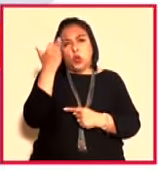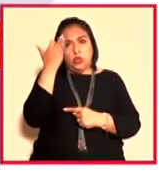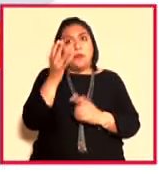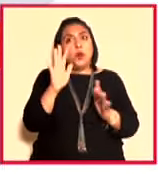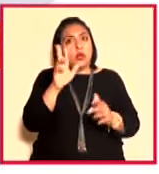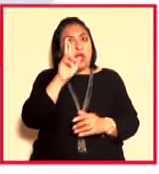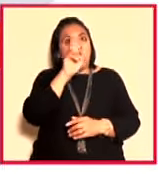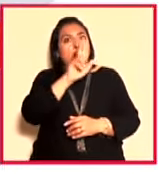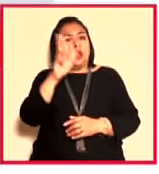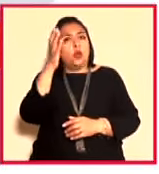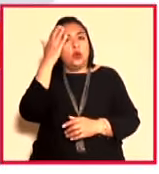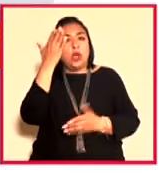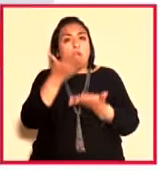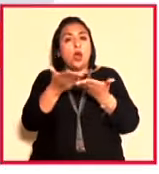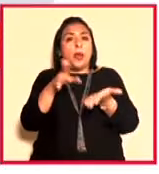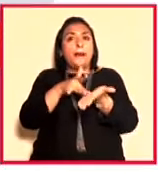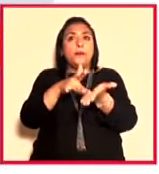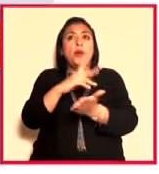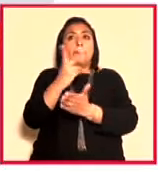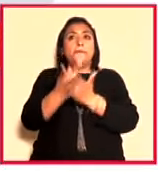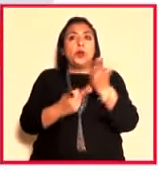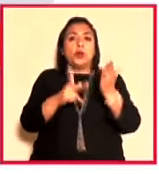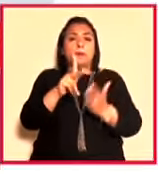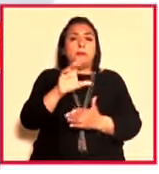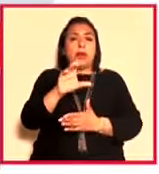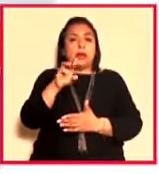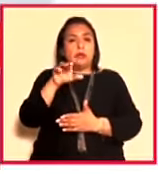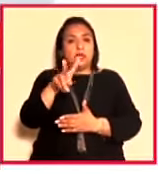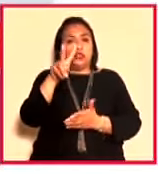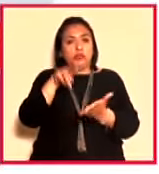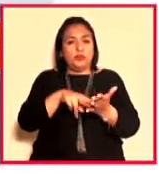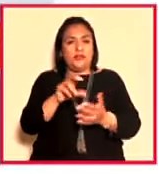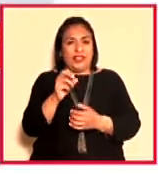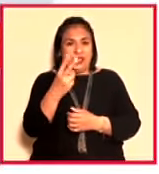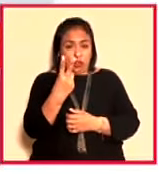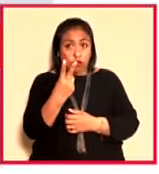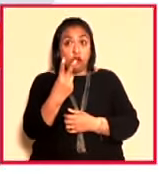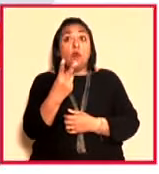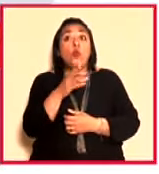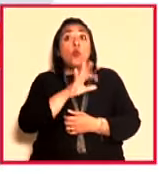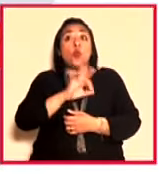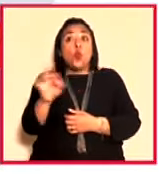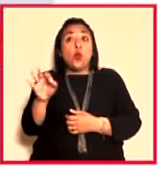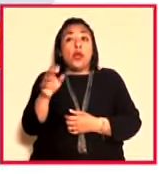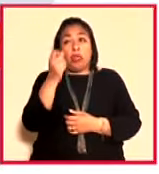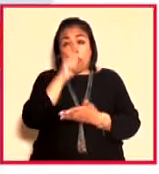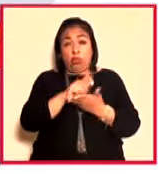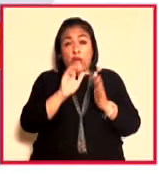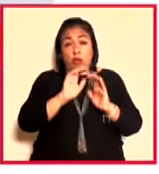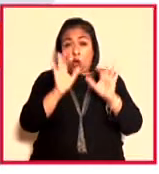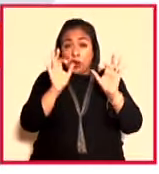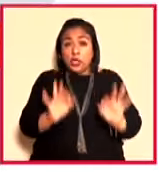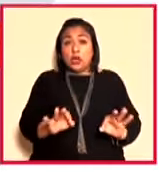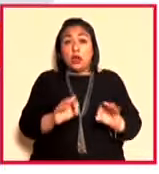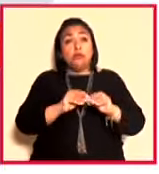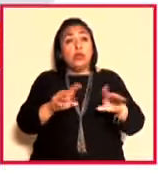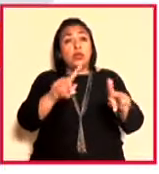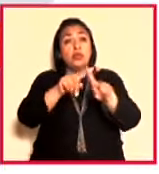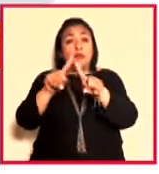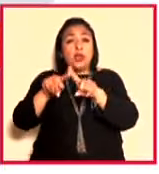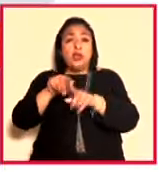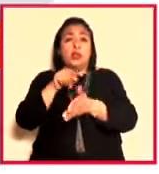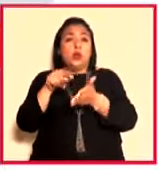ahora serán apoyados por el programa PACMIC 2022, con lo cual podrán llevar sus composiciones originales a varios lugares del municipio